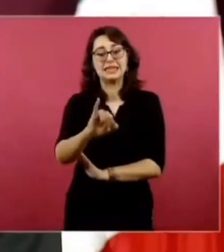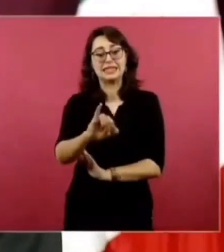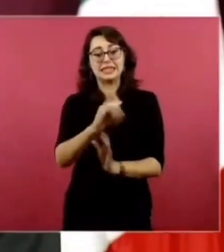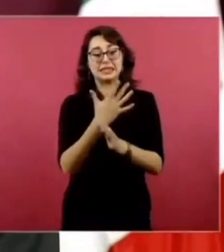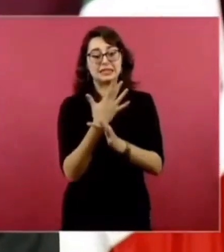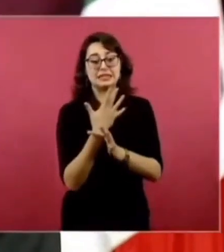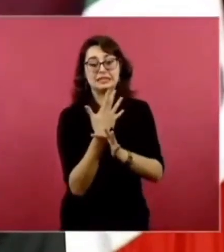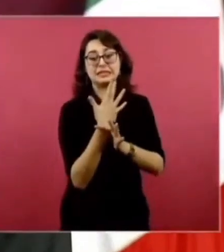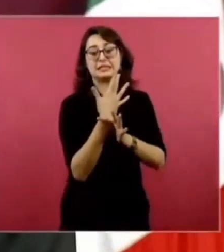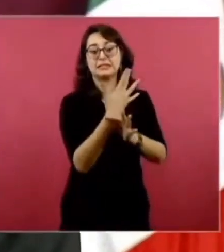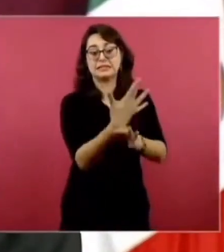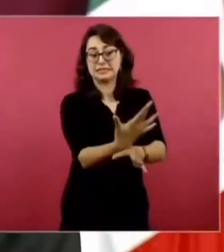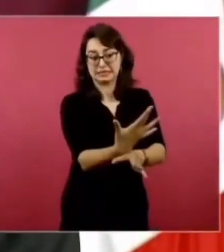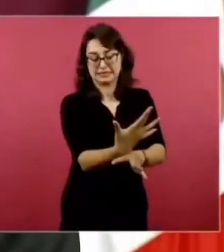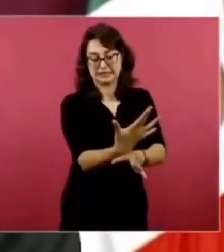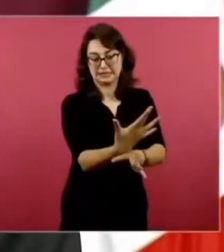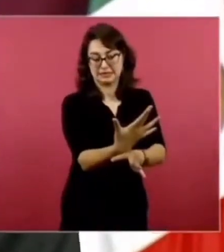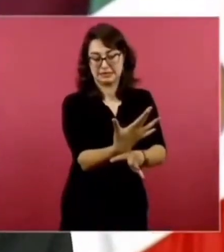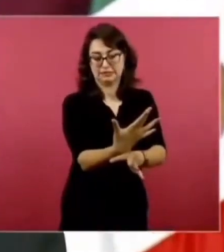inflación en México.